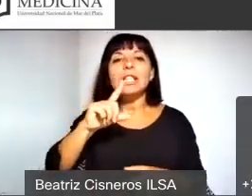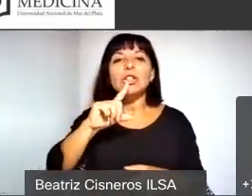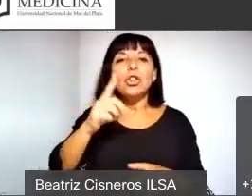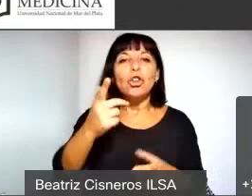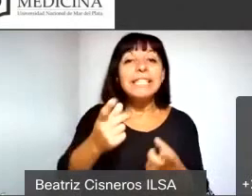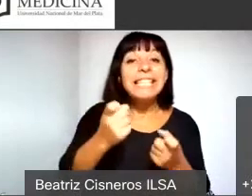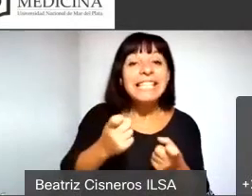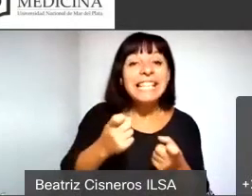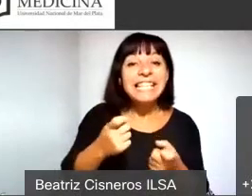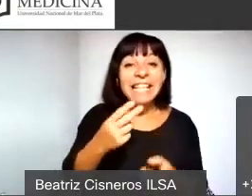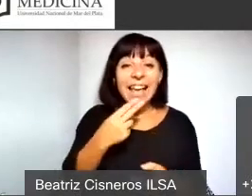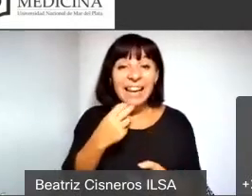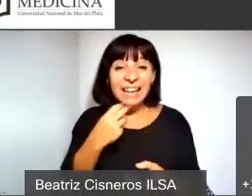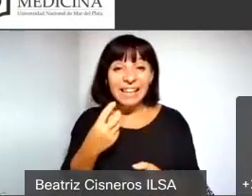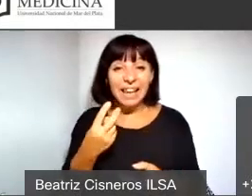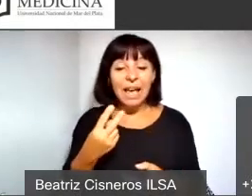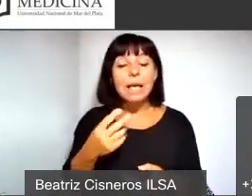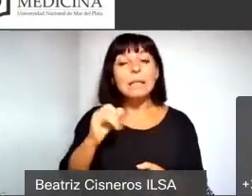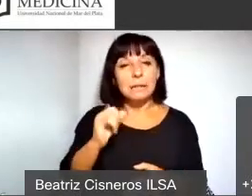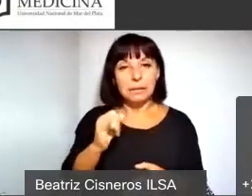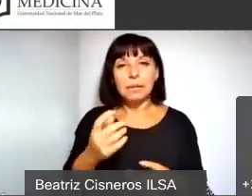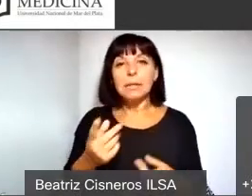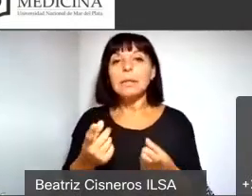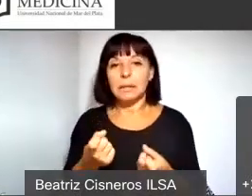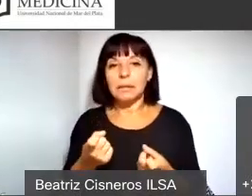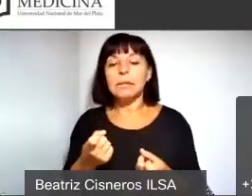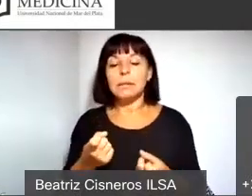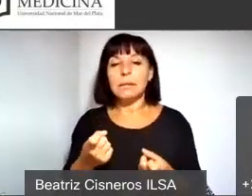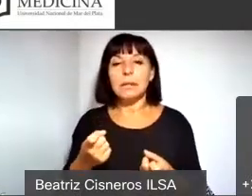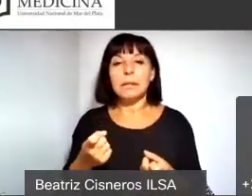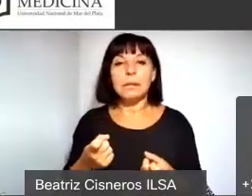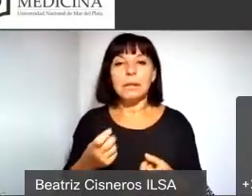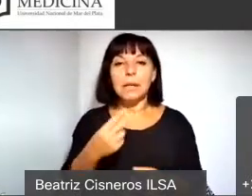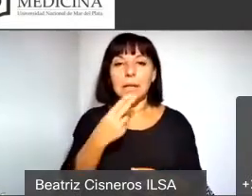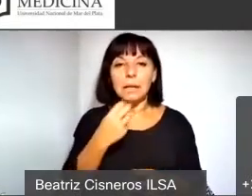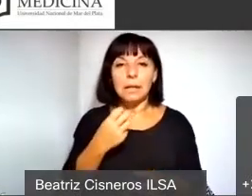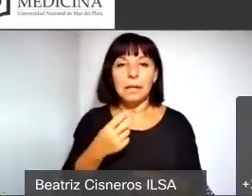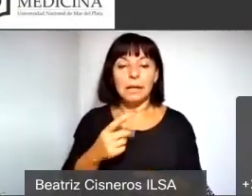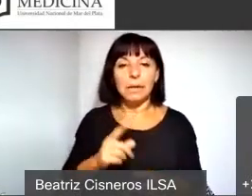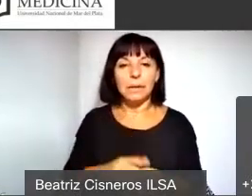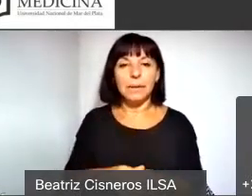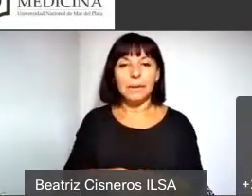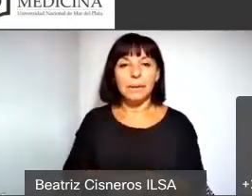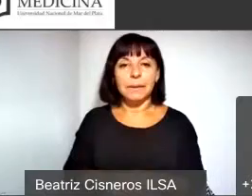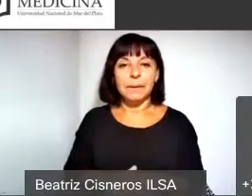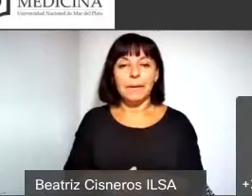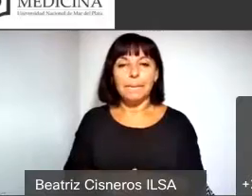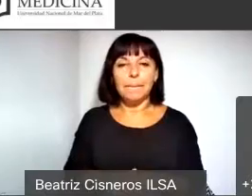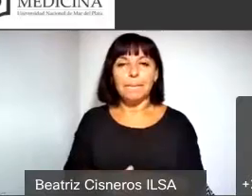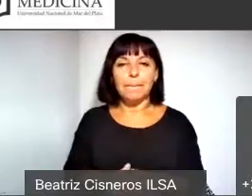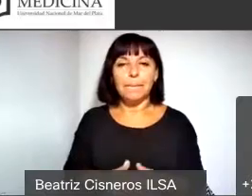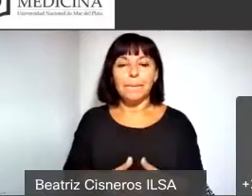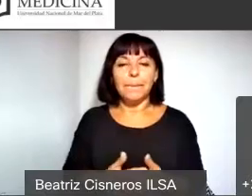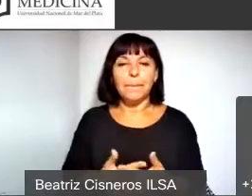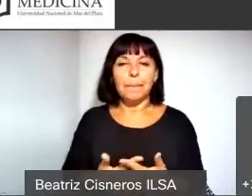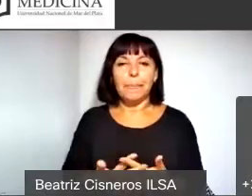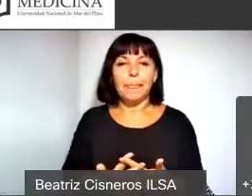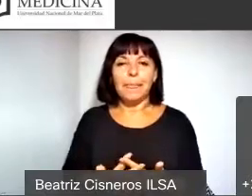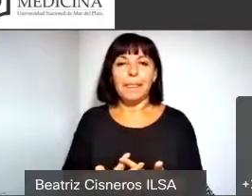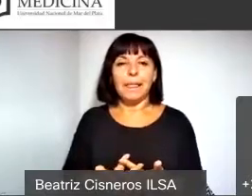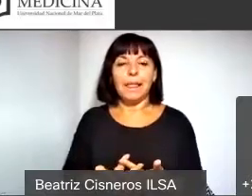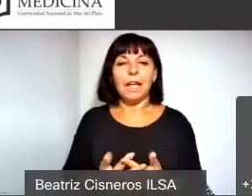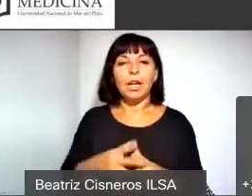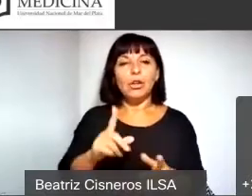Si requieren de energía, sí, requieren de energía. Sí. No podemos decir que es